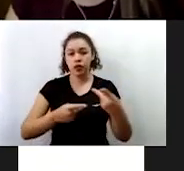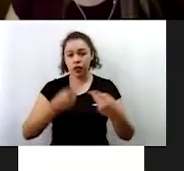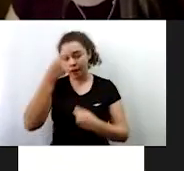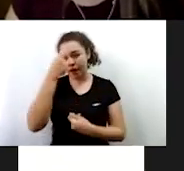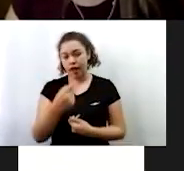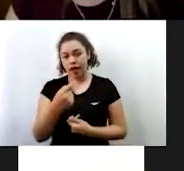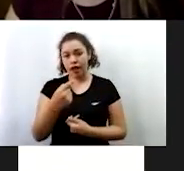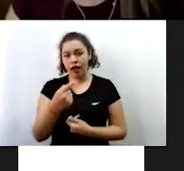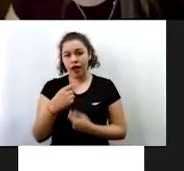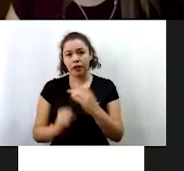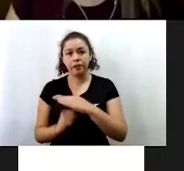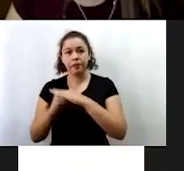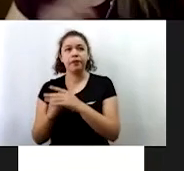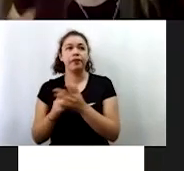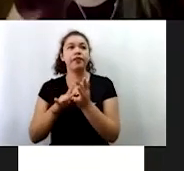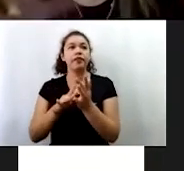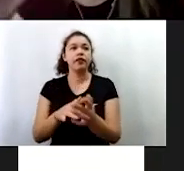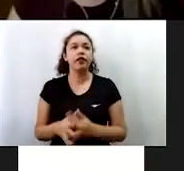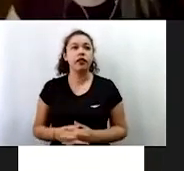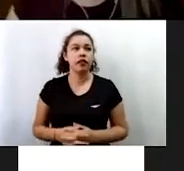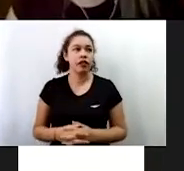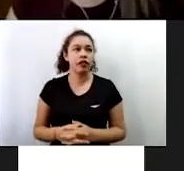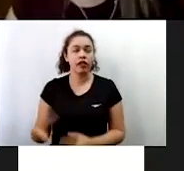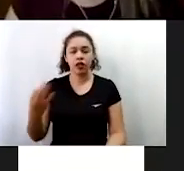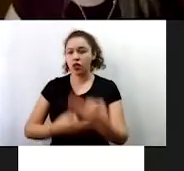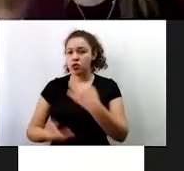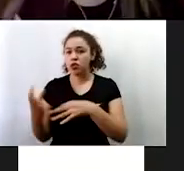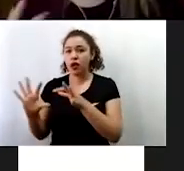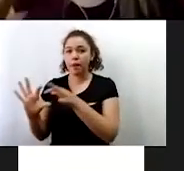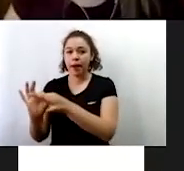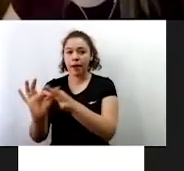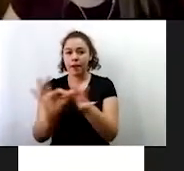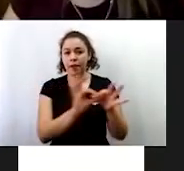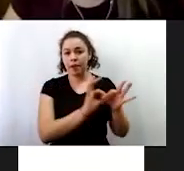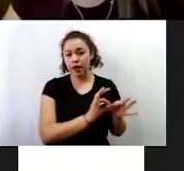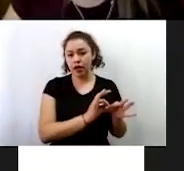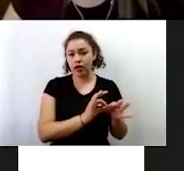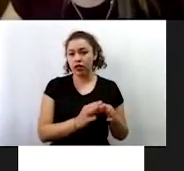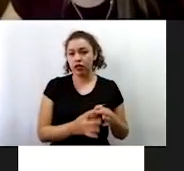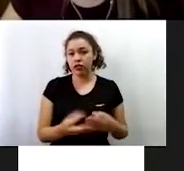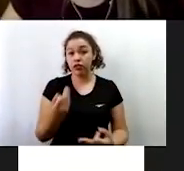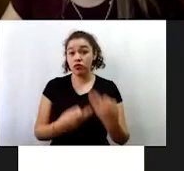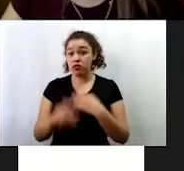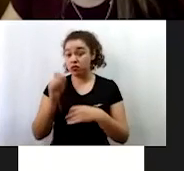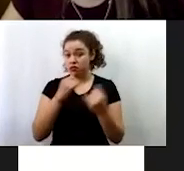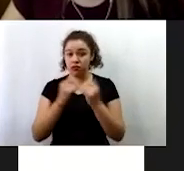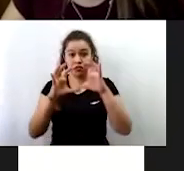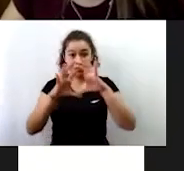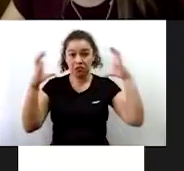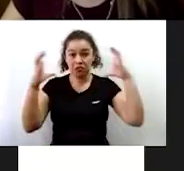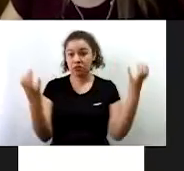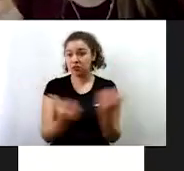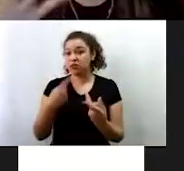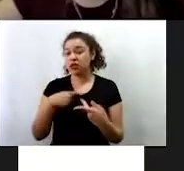la sostenibilidad. Entonces, todo aquí está interrelacionado. A fin de cuentas, todos estamos en la misma bola viviendo y a todos nos